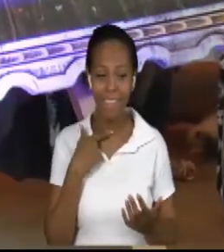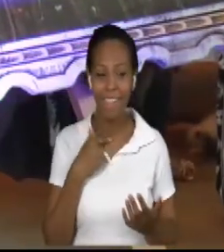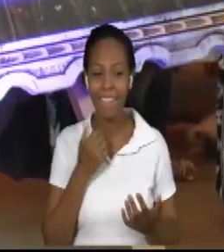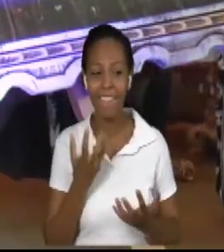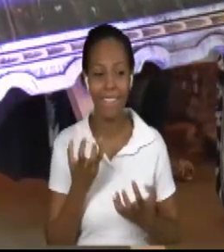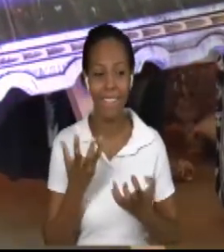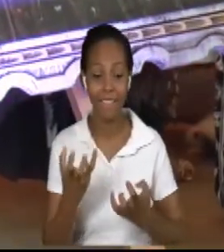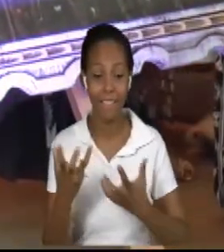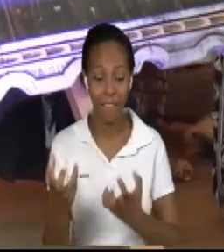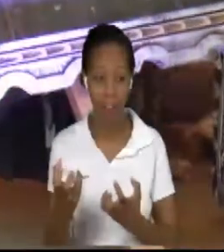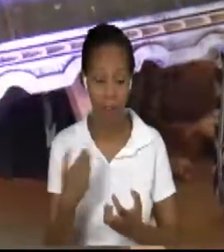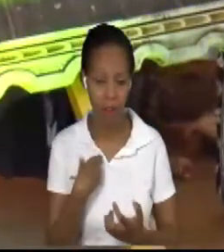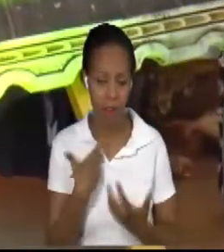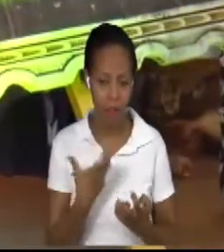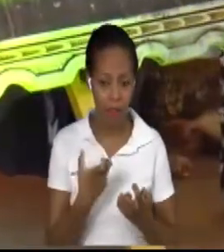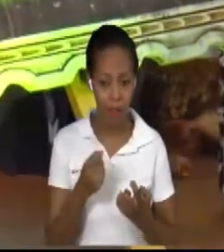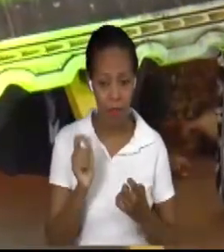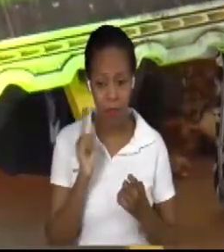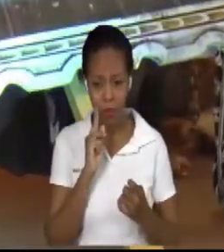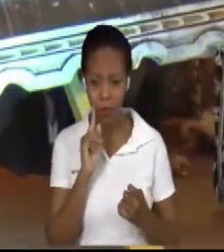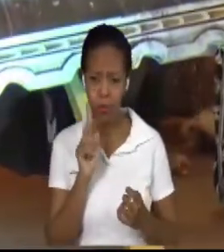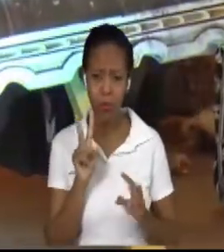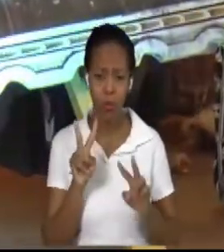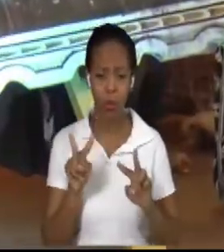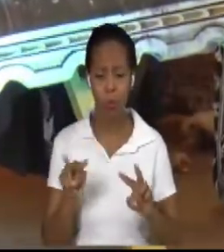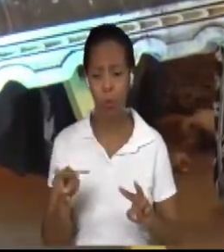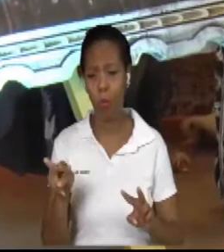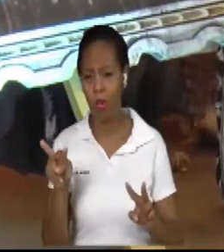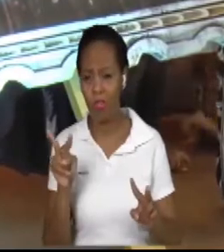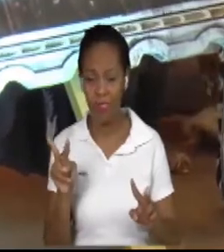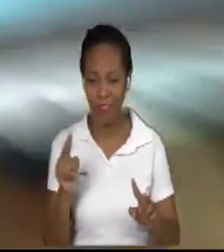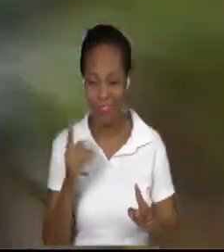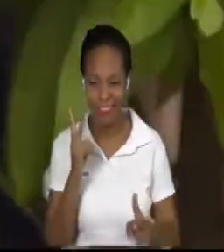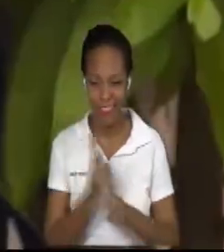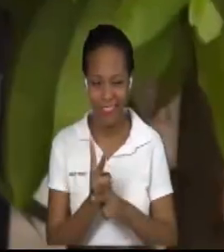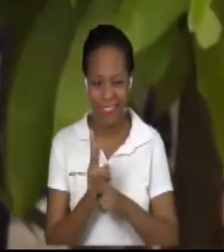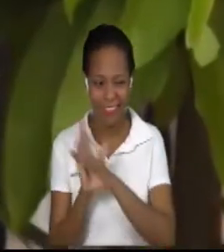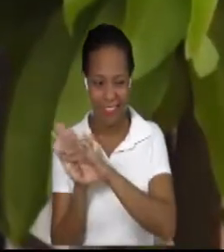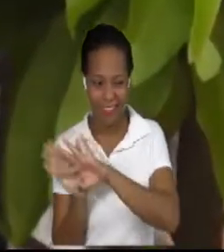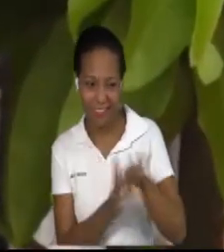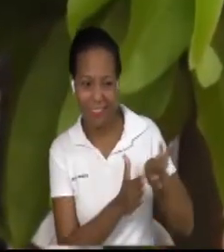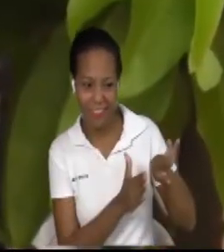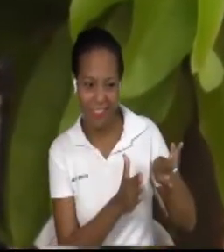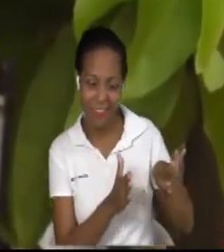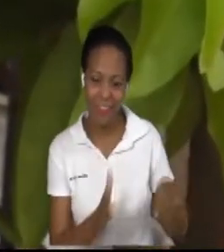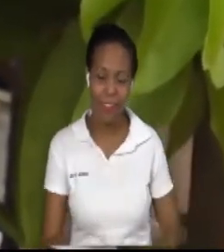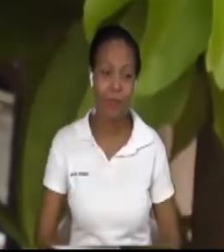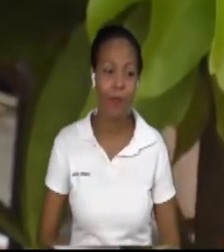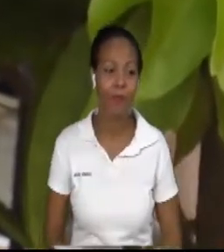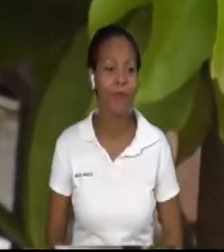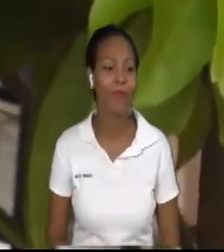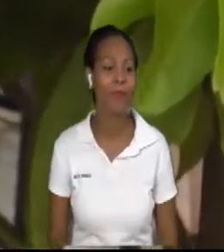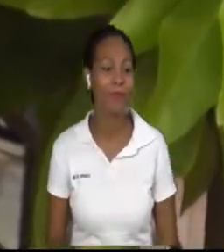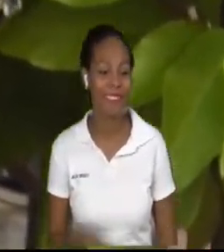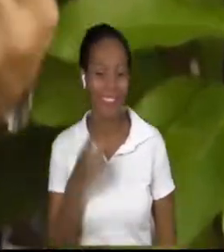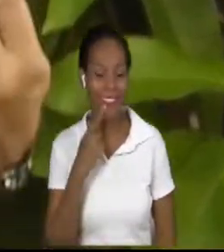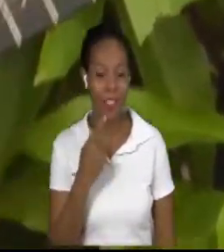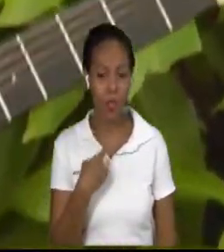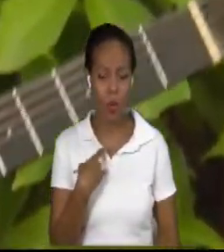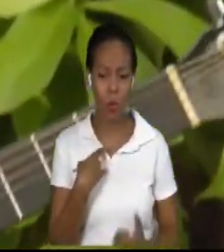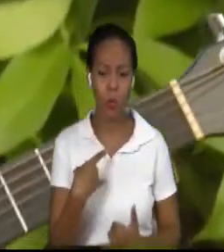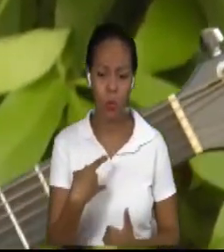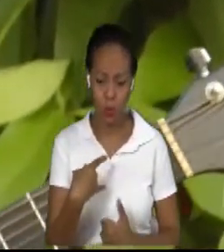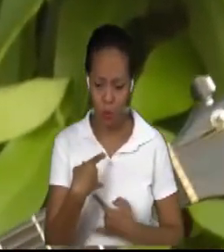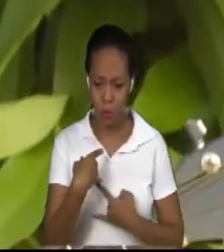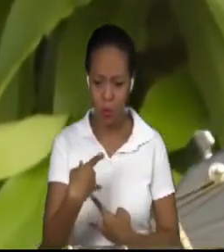Déjame sobrepasar tus zonas de peligro. Hasta provocar. Tú eres el imán y yo soy el metal.